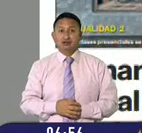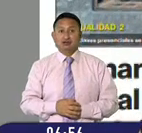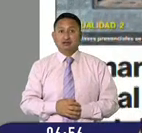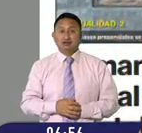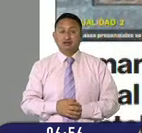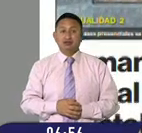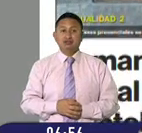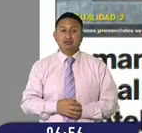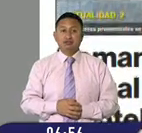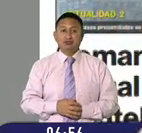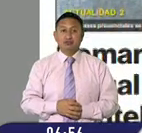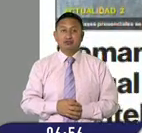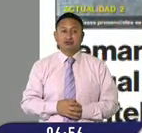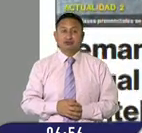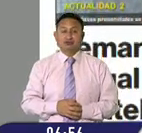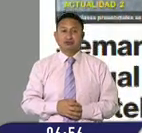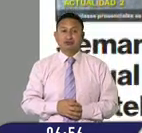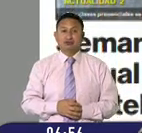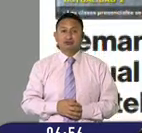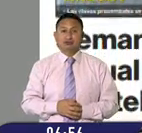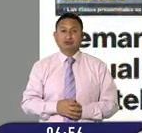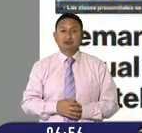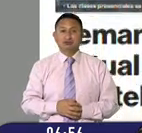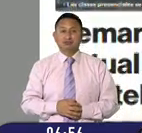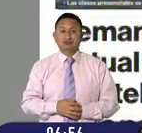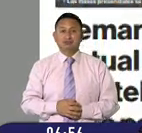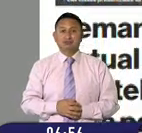de abasto.